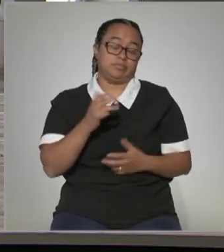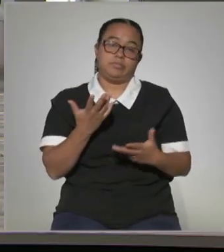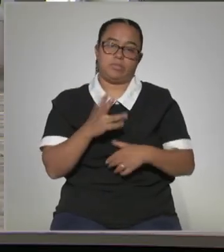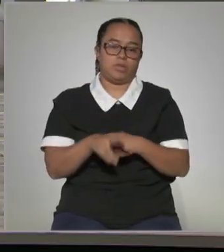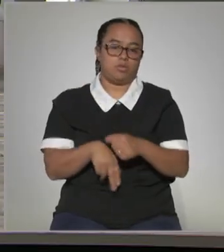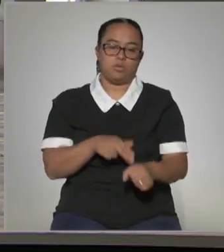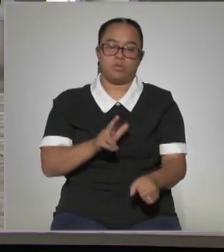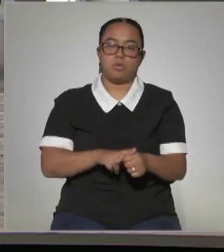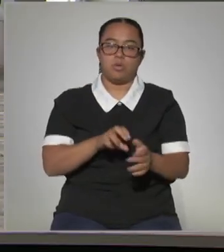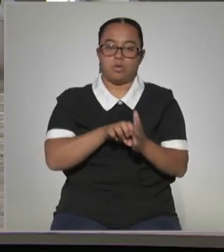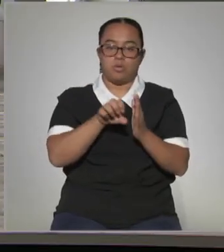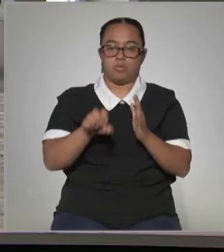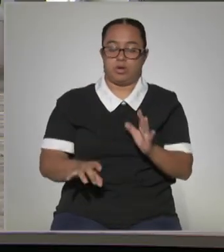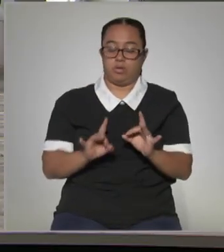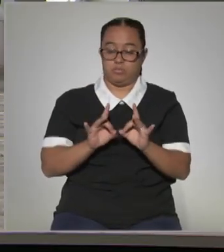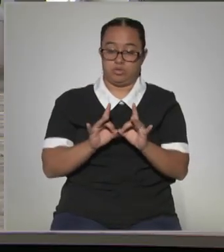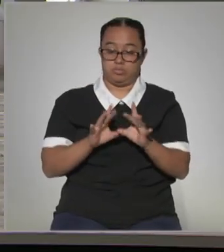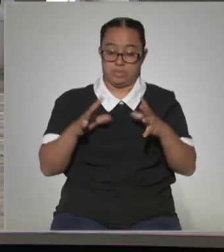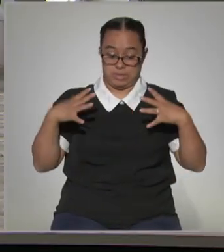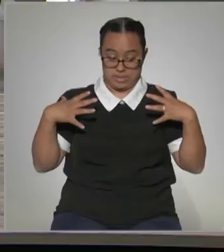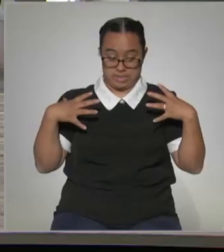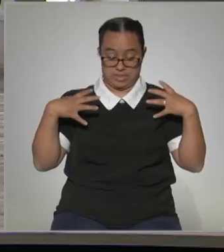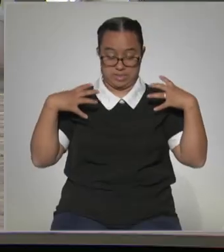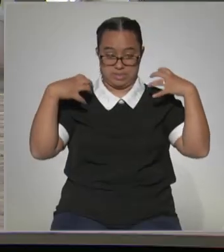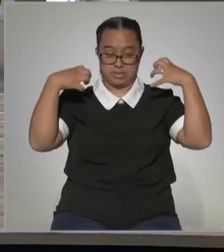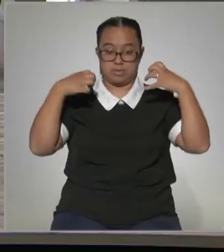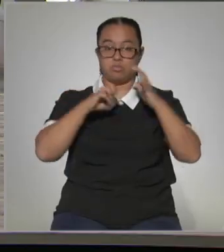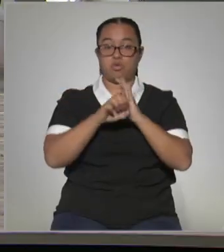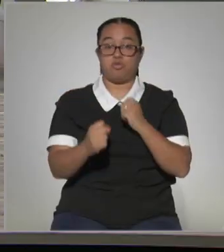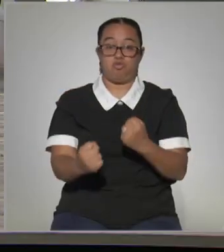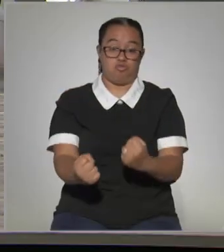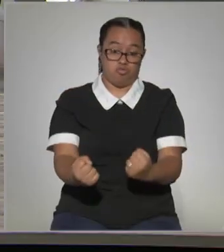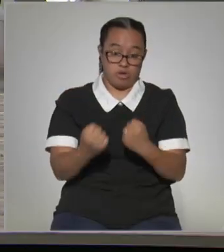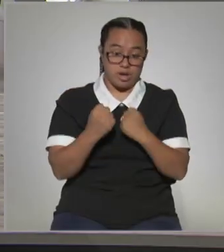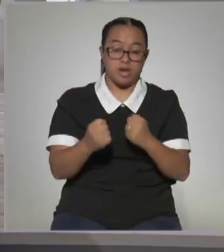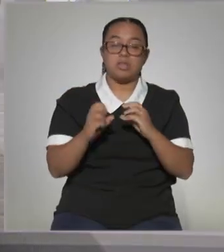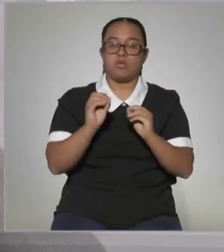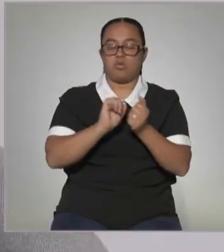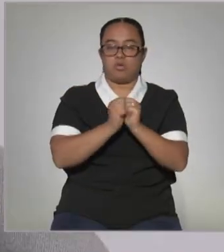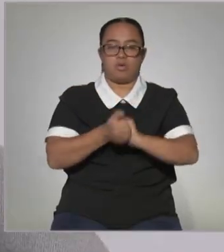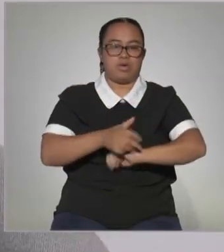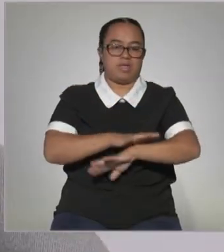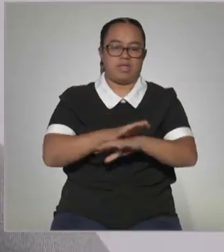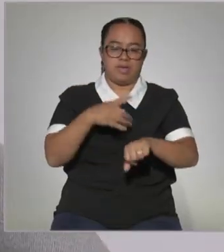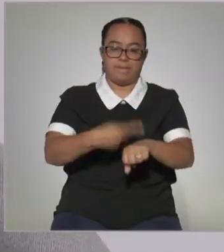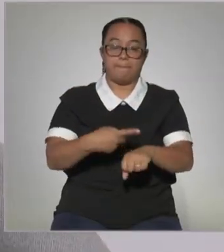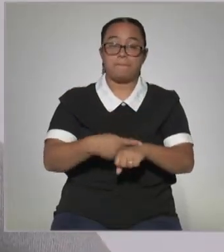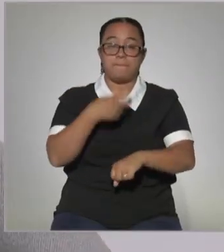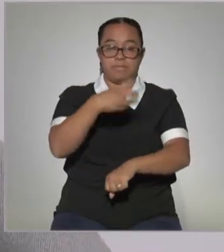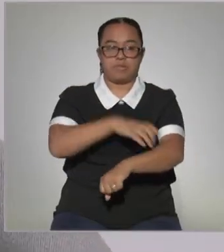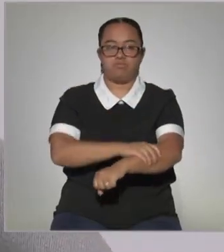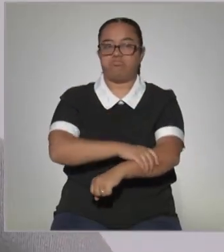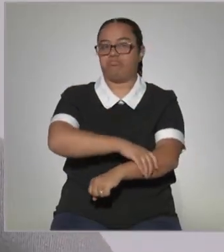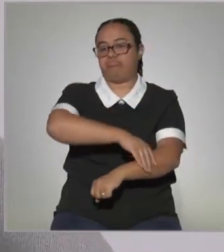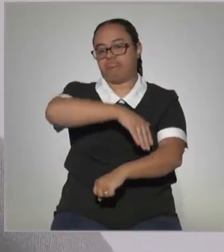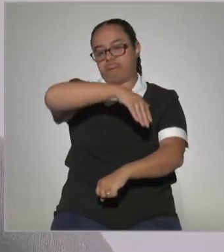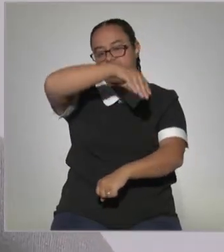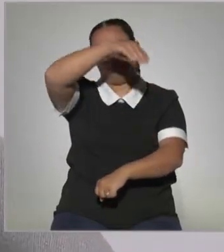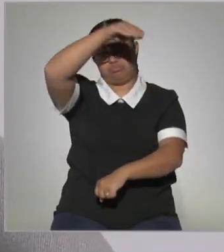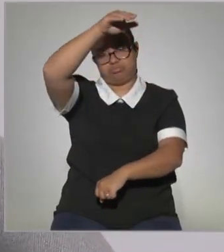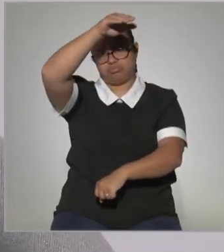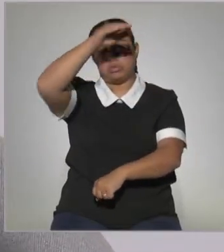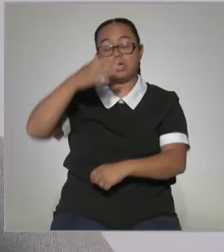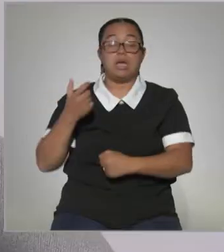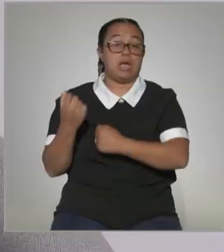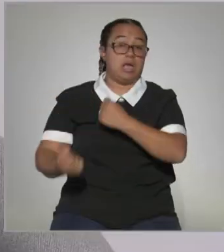esperado que cuando estamos ante una respuesta de estrés, ya sea agudo o de forma crónica, eleve la presión arterial. De hecho,